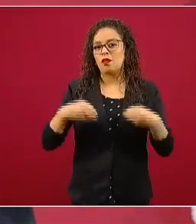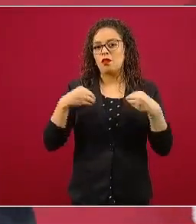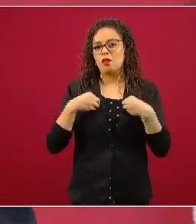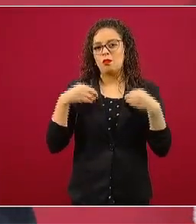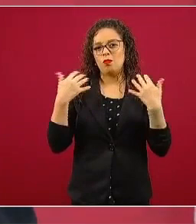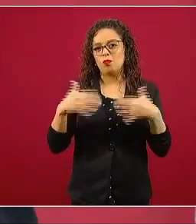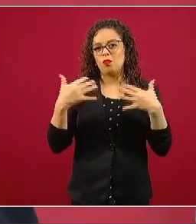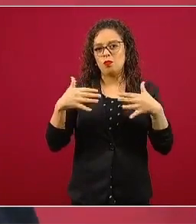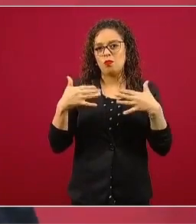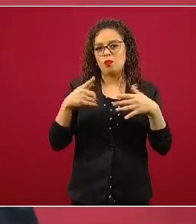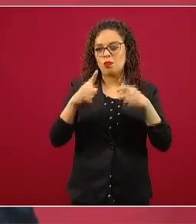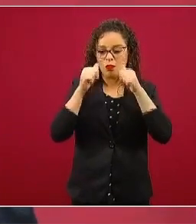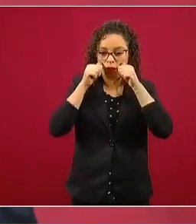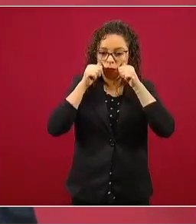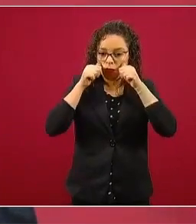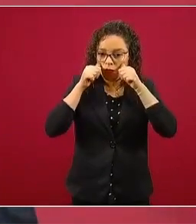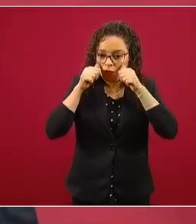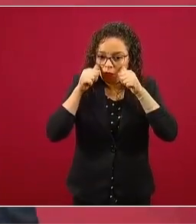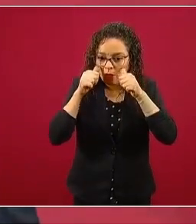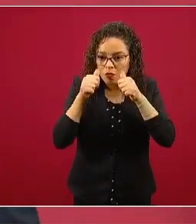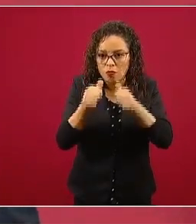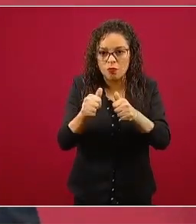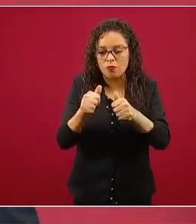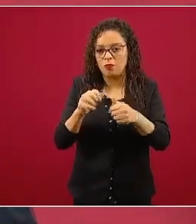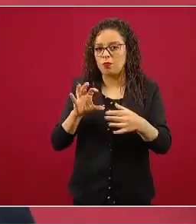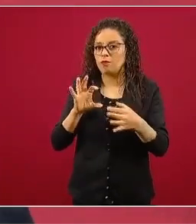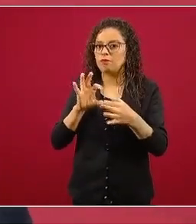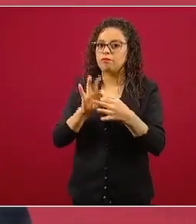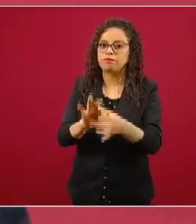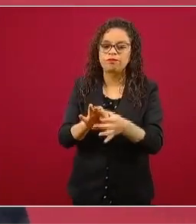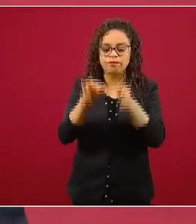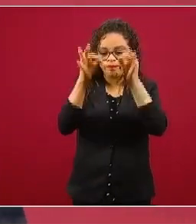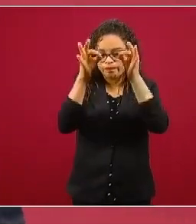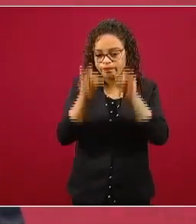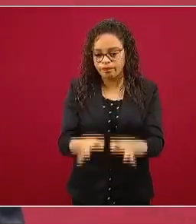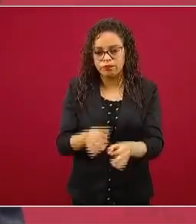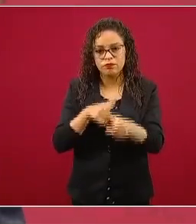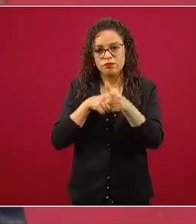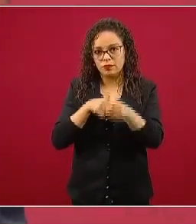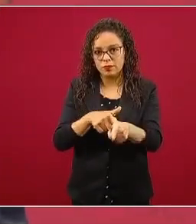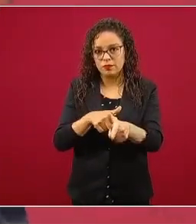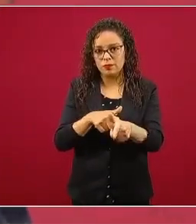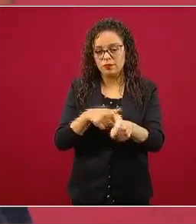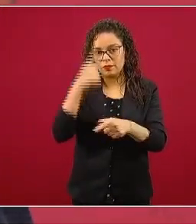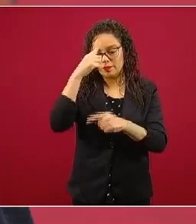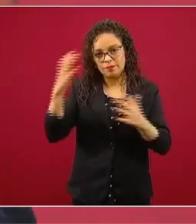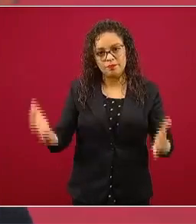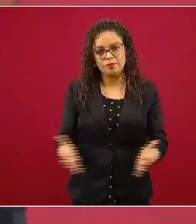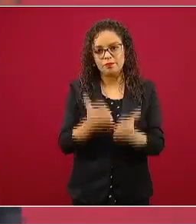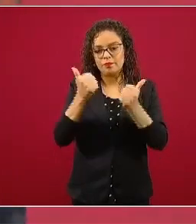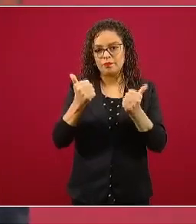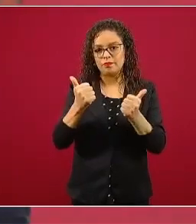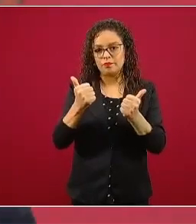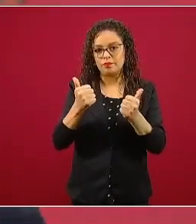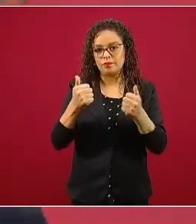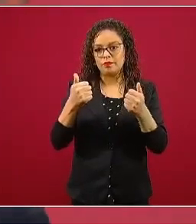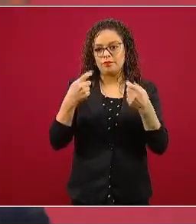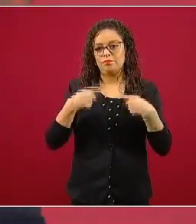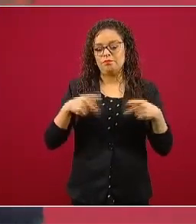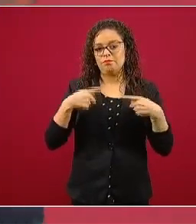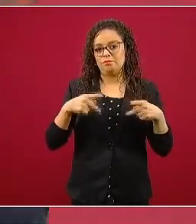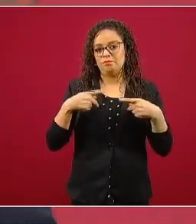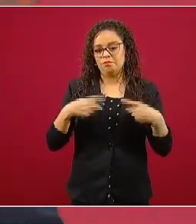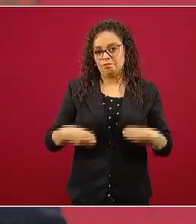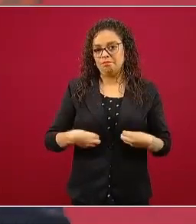por completo a esta misión humanitaria. Y en